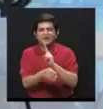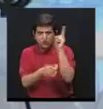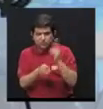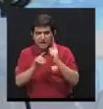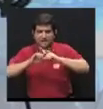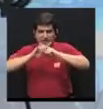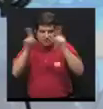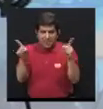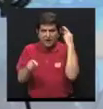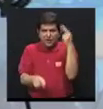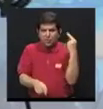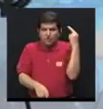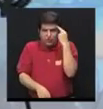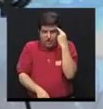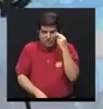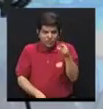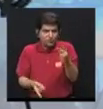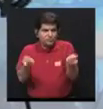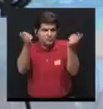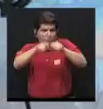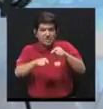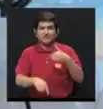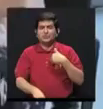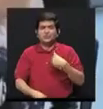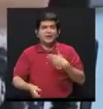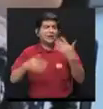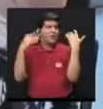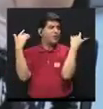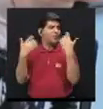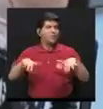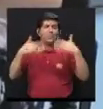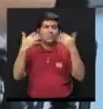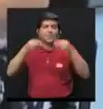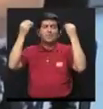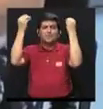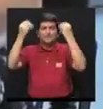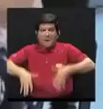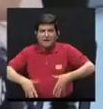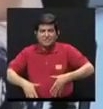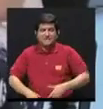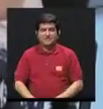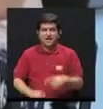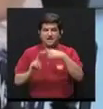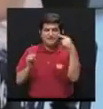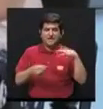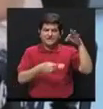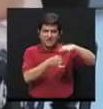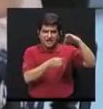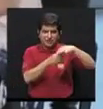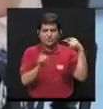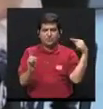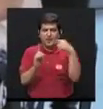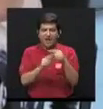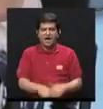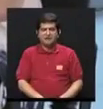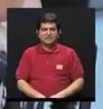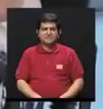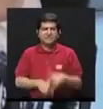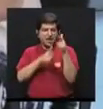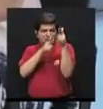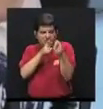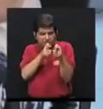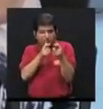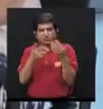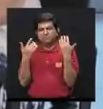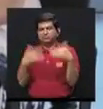Pero la razón por la que sucede eso es porque tiene una cantidad enorme de desperdicios. Desde la agricultura hasta la casa hay una gran cantidad.